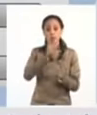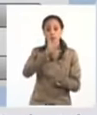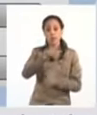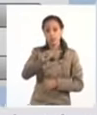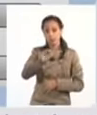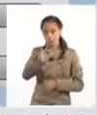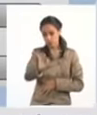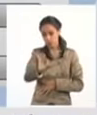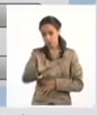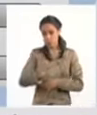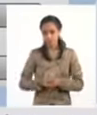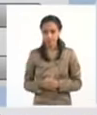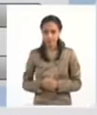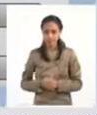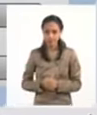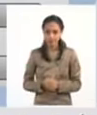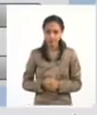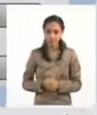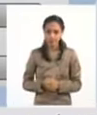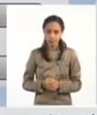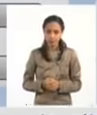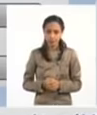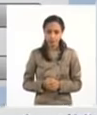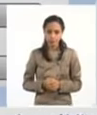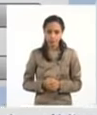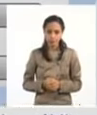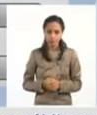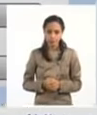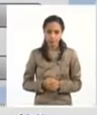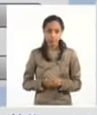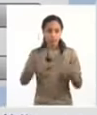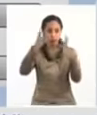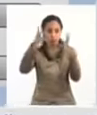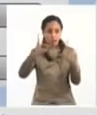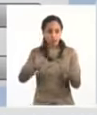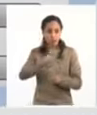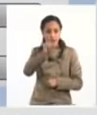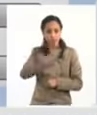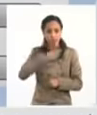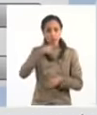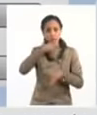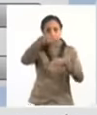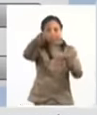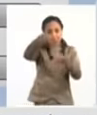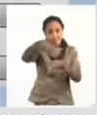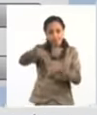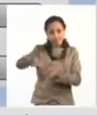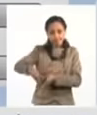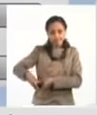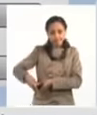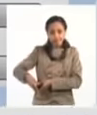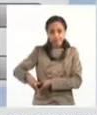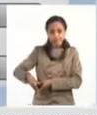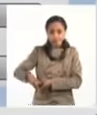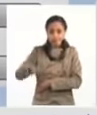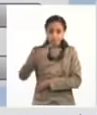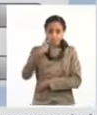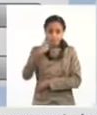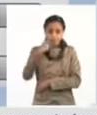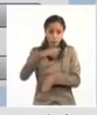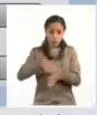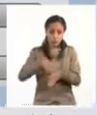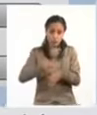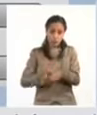11.889.307, y que lamentablemente ya la cifra de personas que han perdido la vida como consecuencia de esta